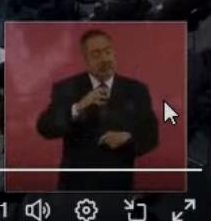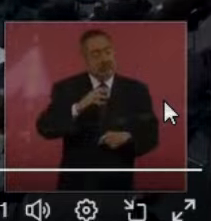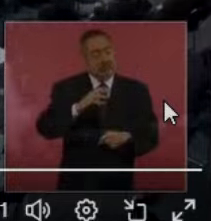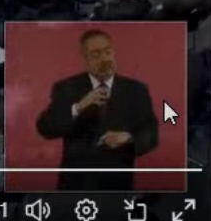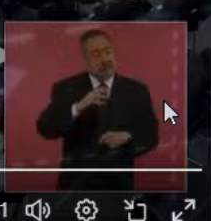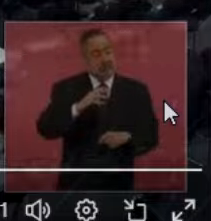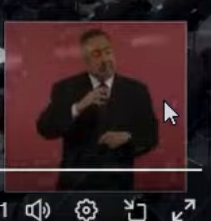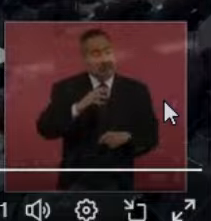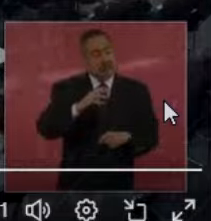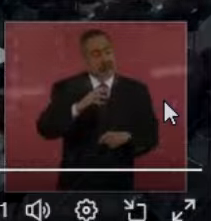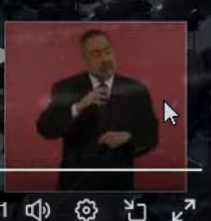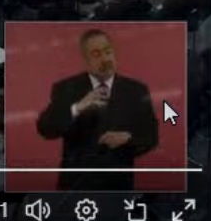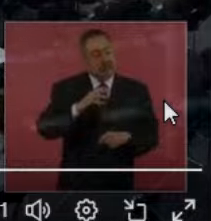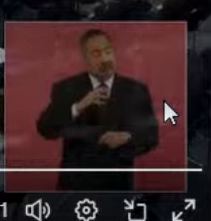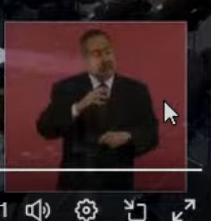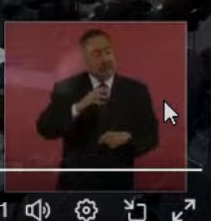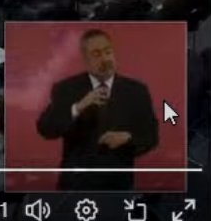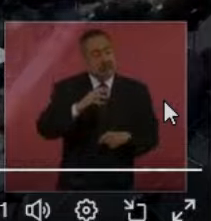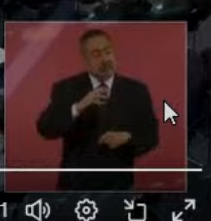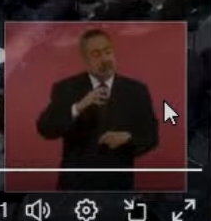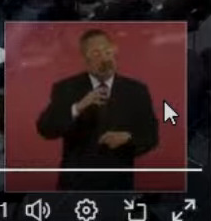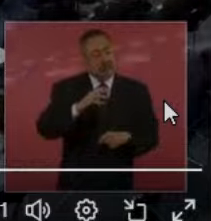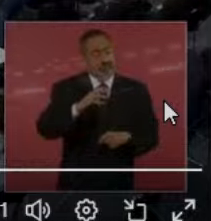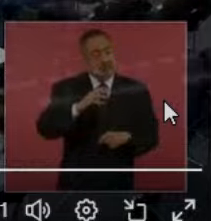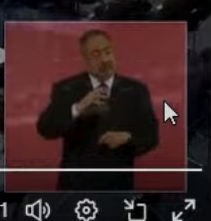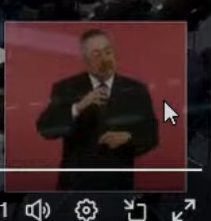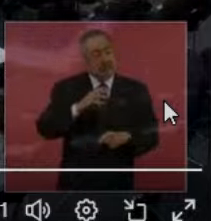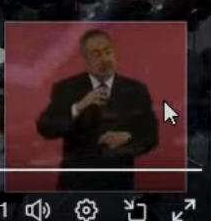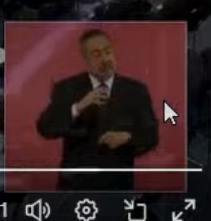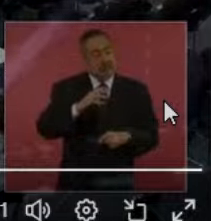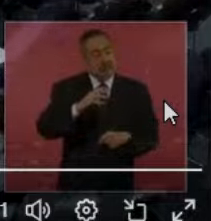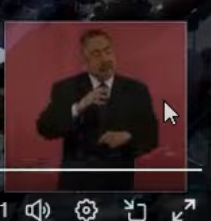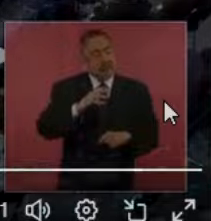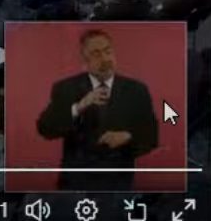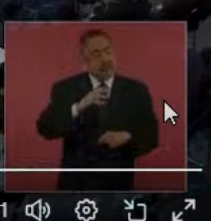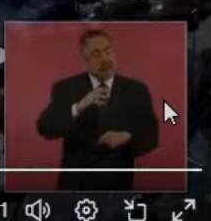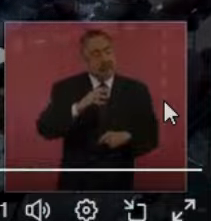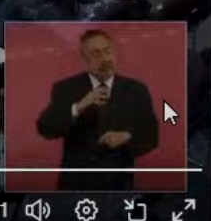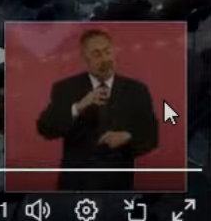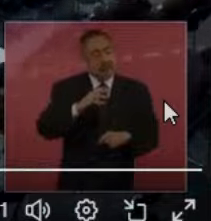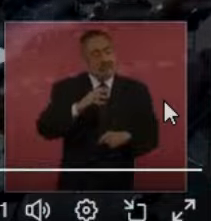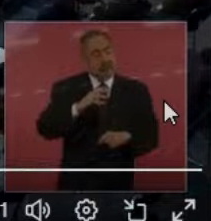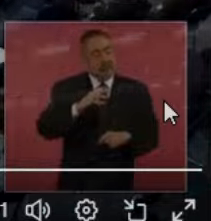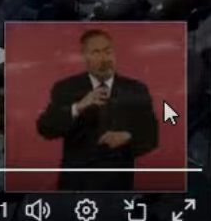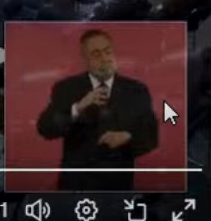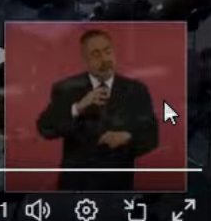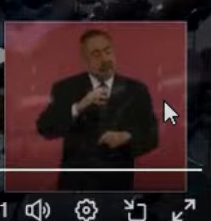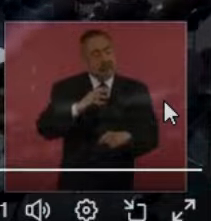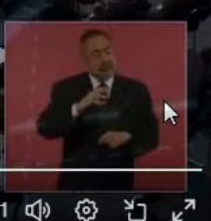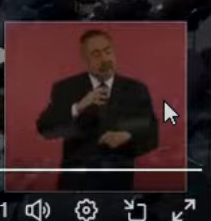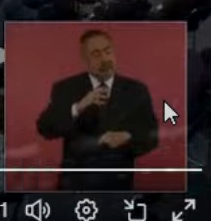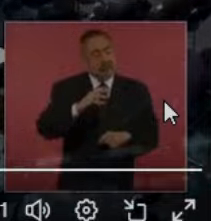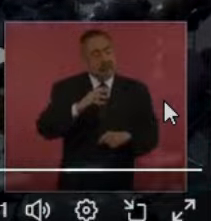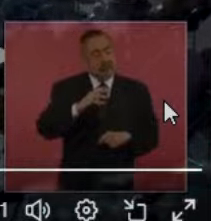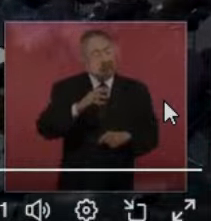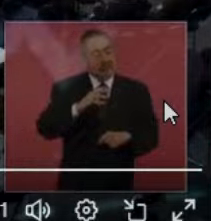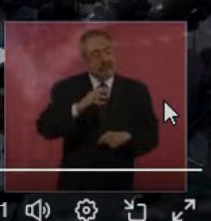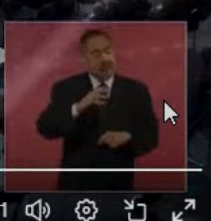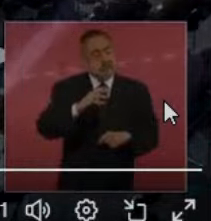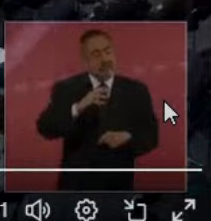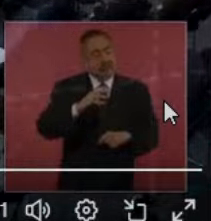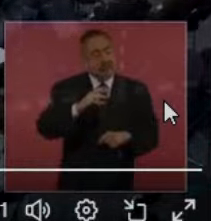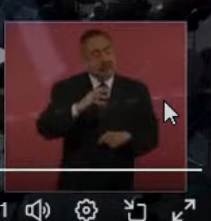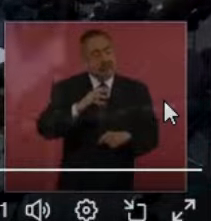te juega burocráticamente feo para no entregarte si tú quieres retirar un seguro de